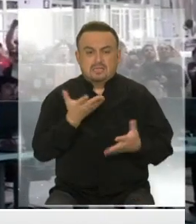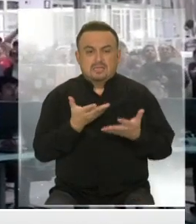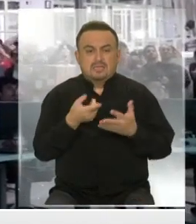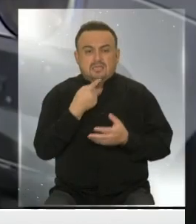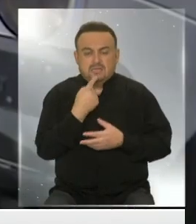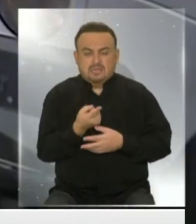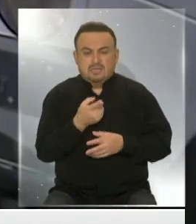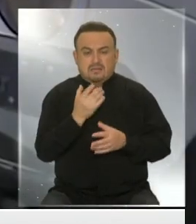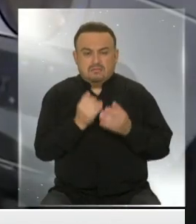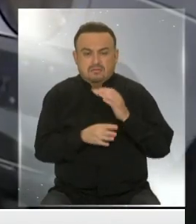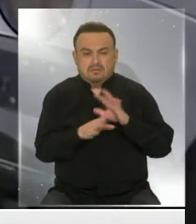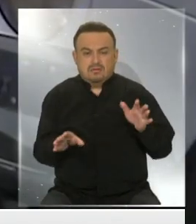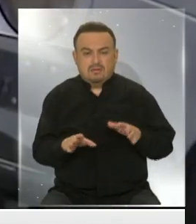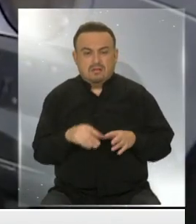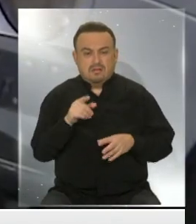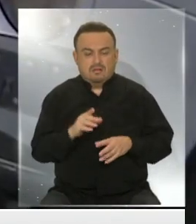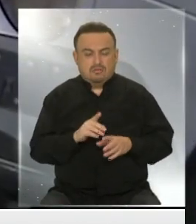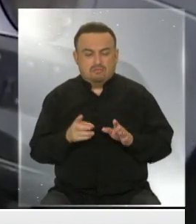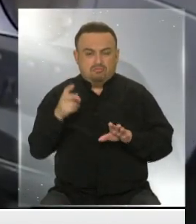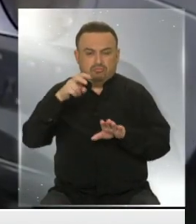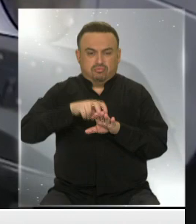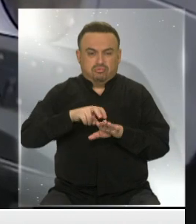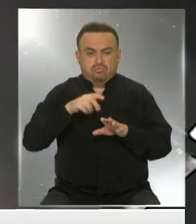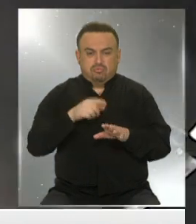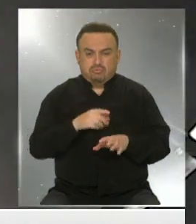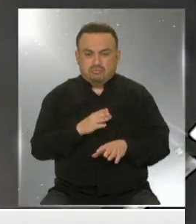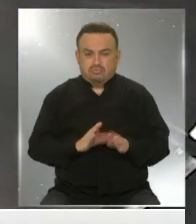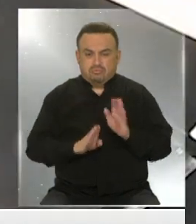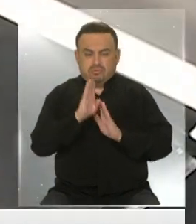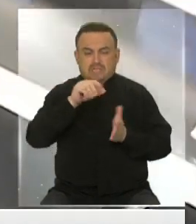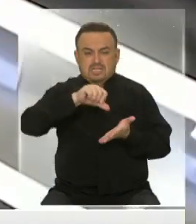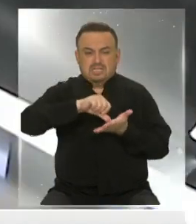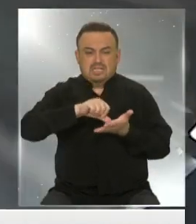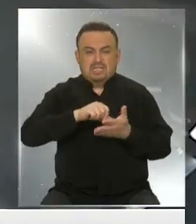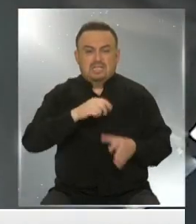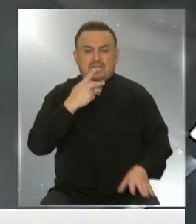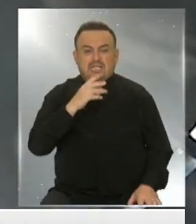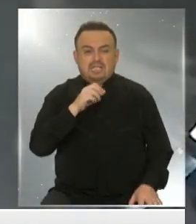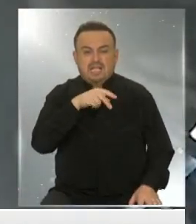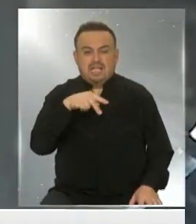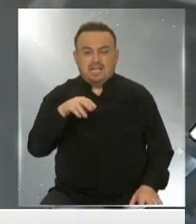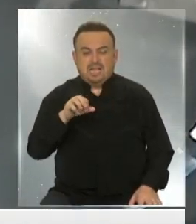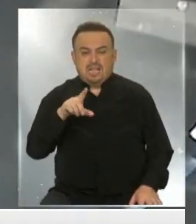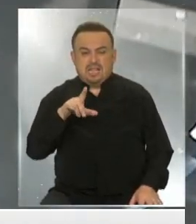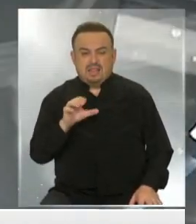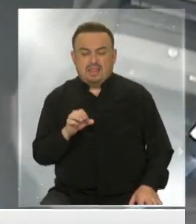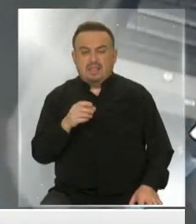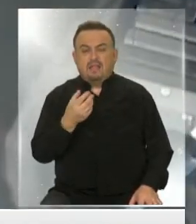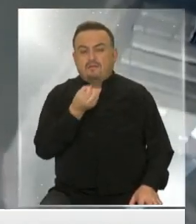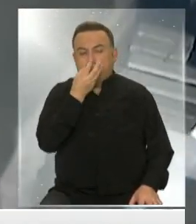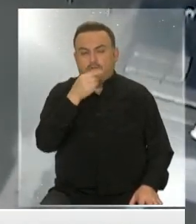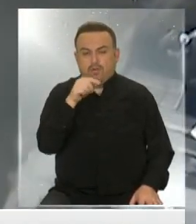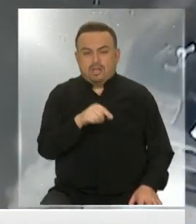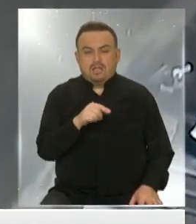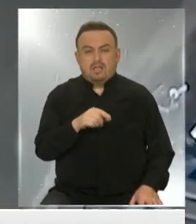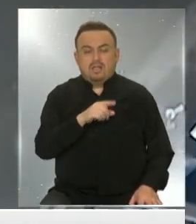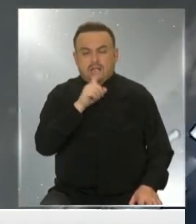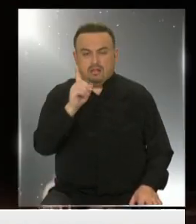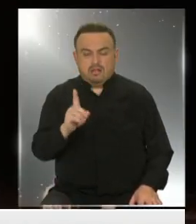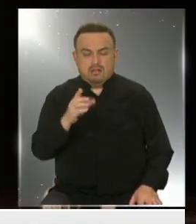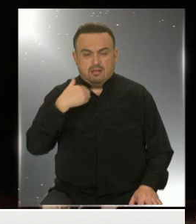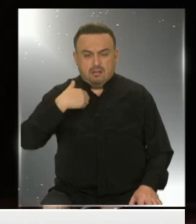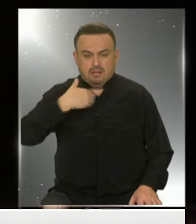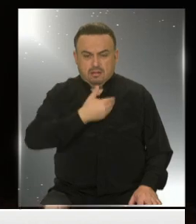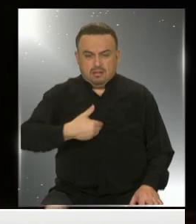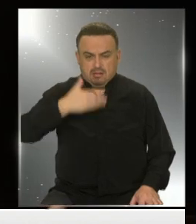de la era de los transbordadores el despegue será desde el centro espacial kennedy en florida y asistirá el presidente de donald trump en